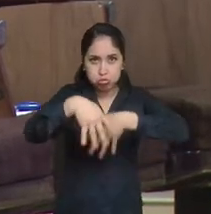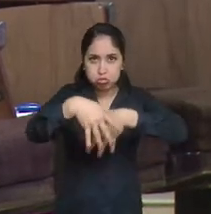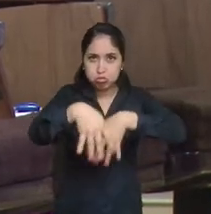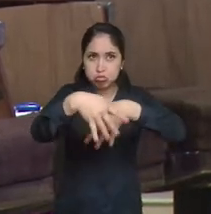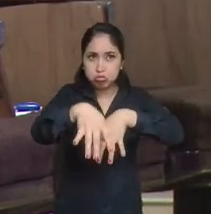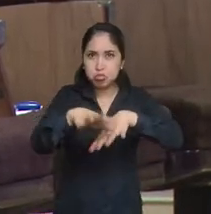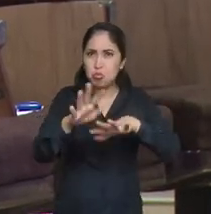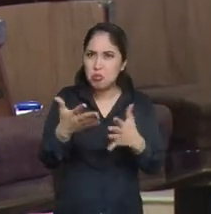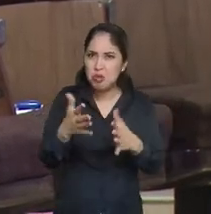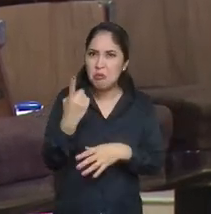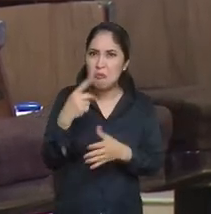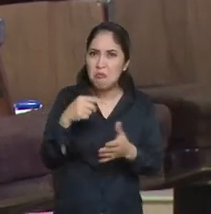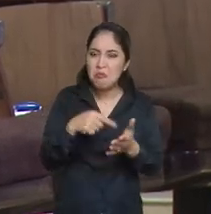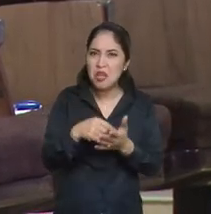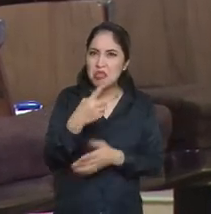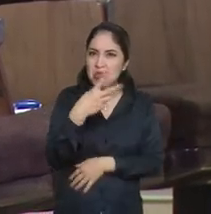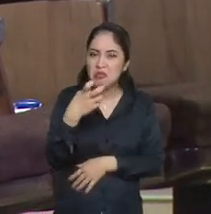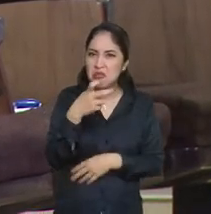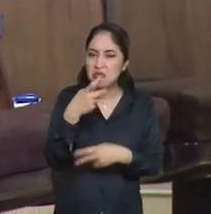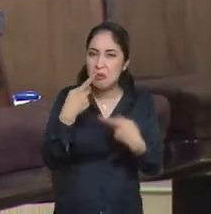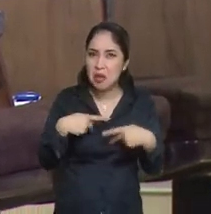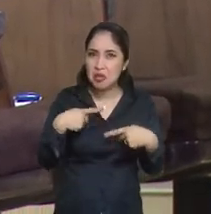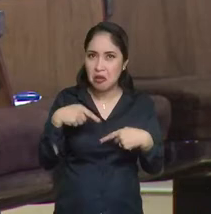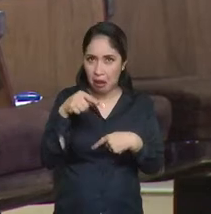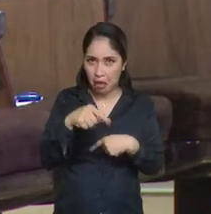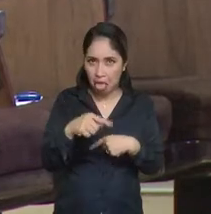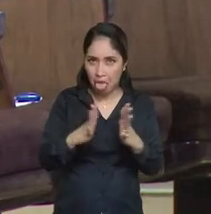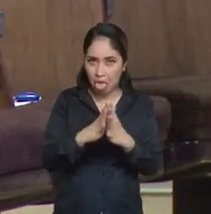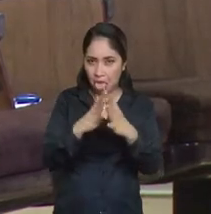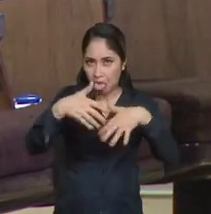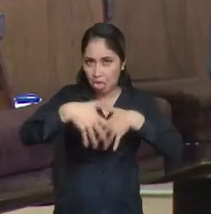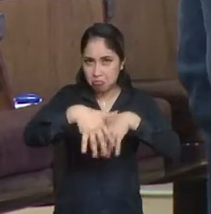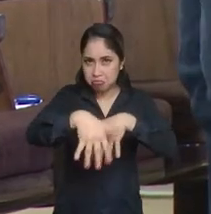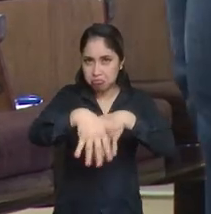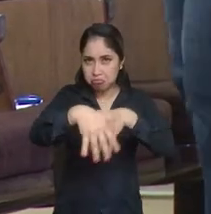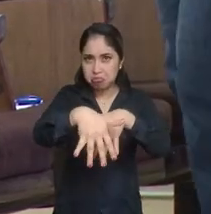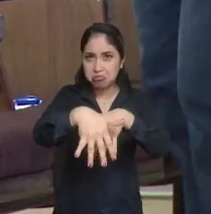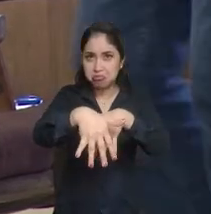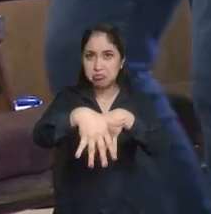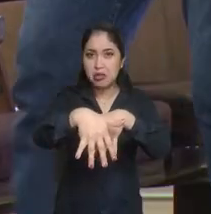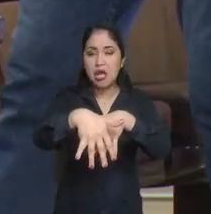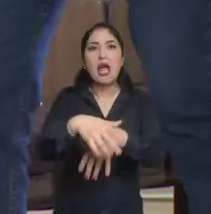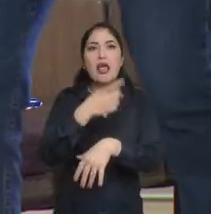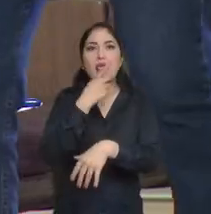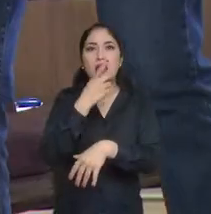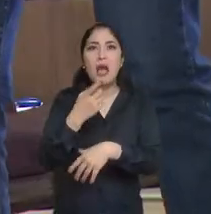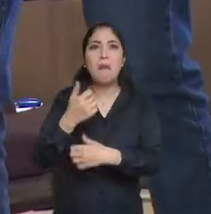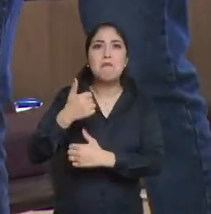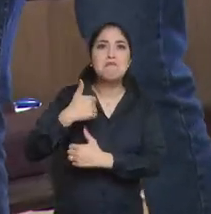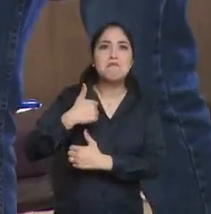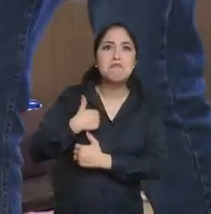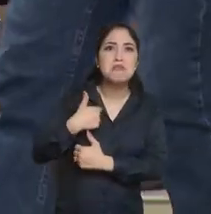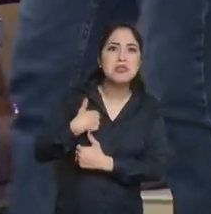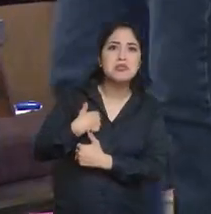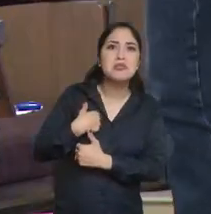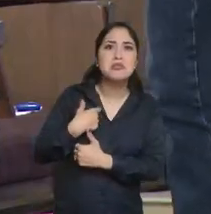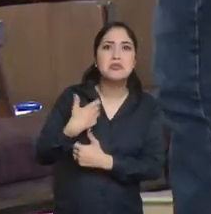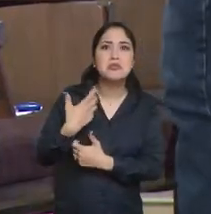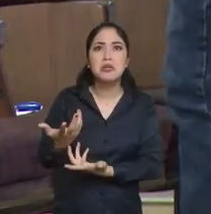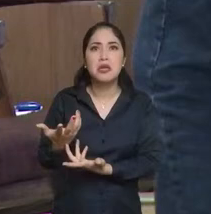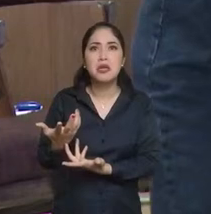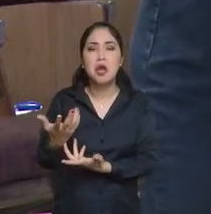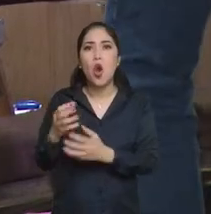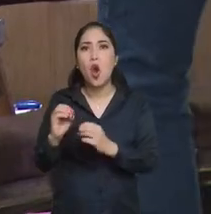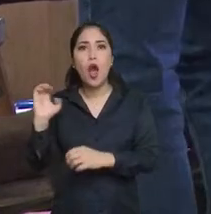1.200 personas aproximadamente participaron, los cuales se identificaban como militares, otros militares,